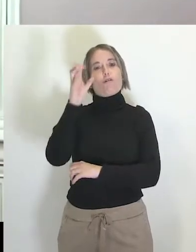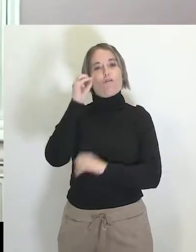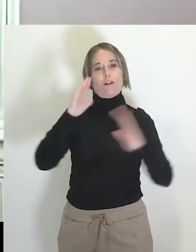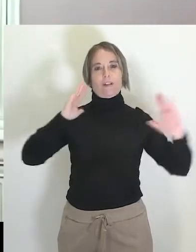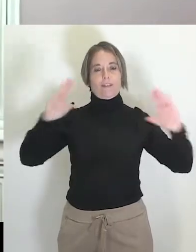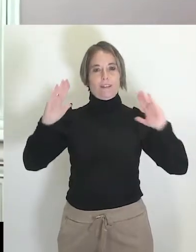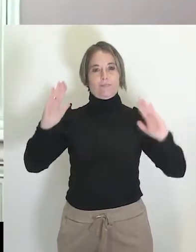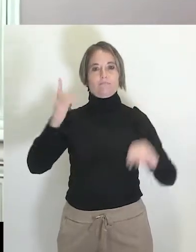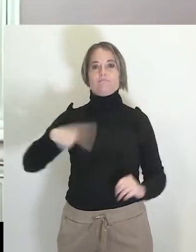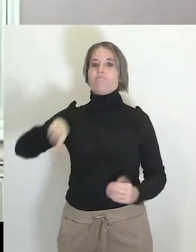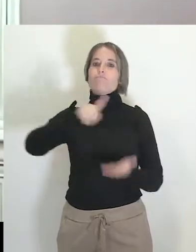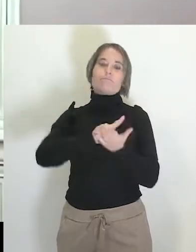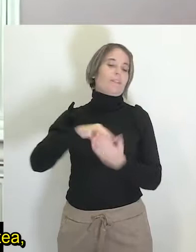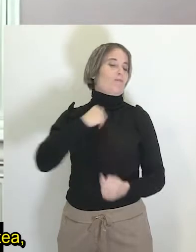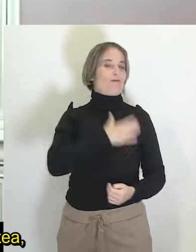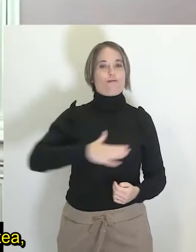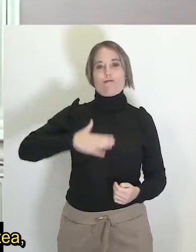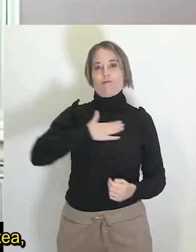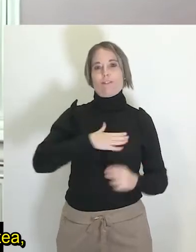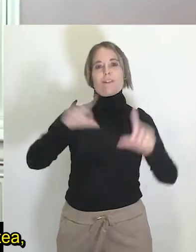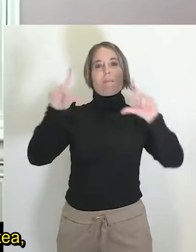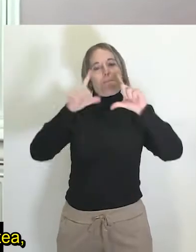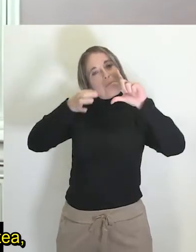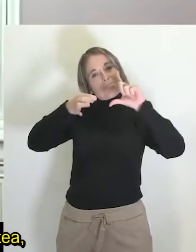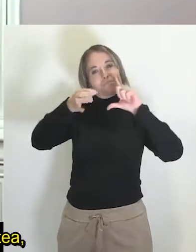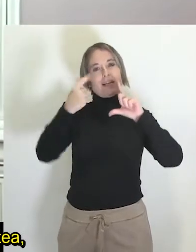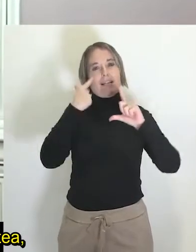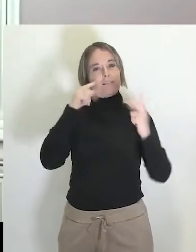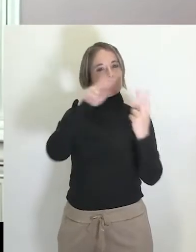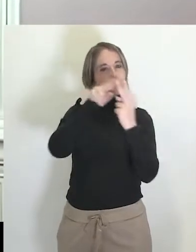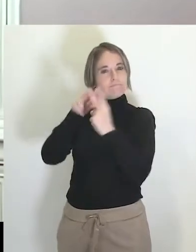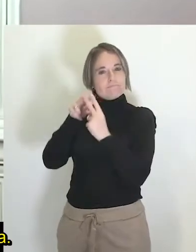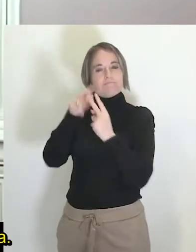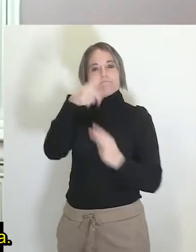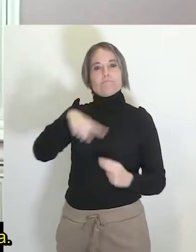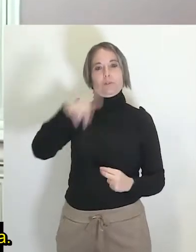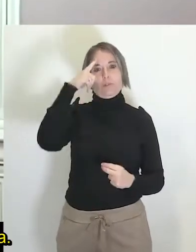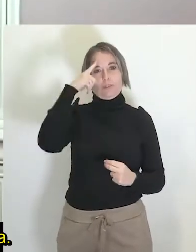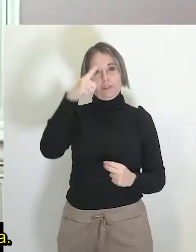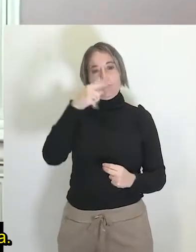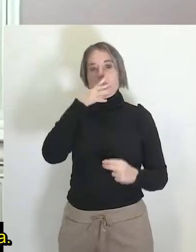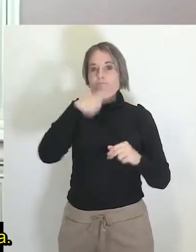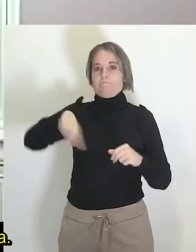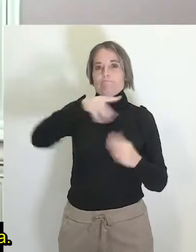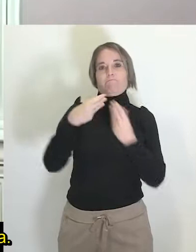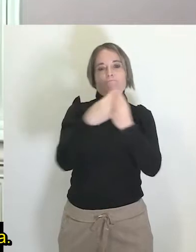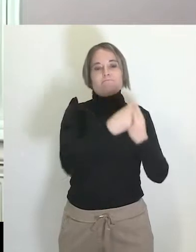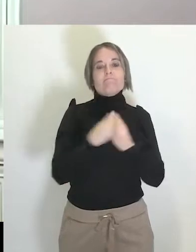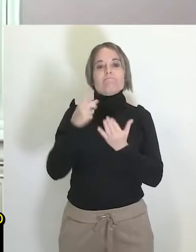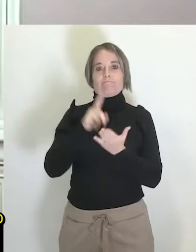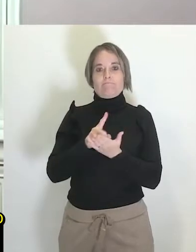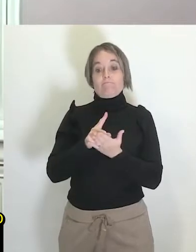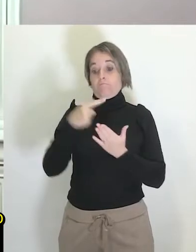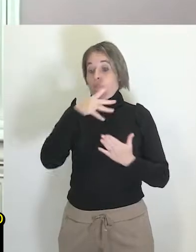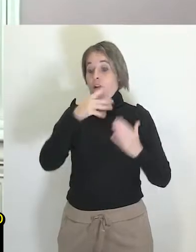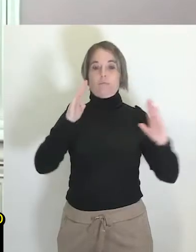honetara. Niretzat plazer bat da plantaiaren alde honetan egotea, jakin badakidalako zuek bestaldean zaudetela